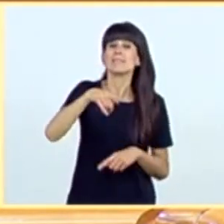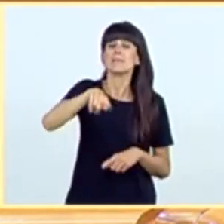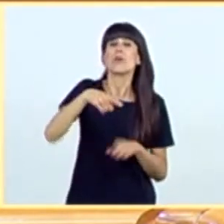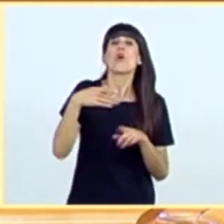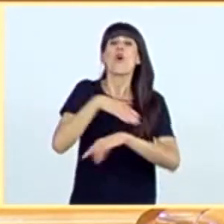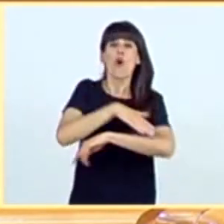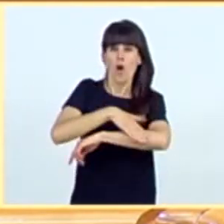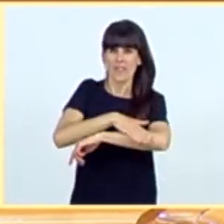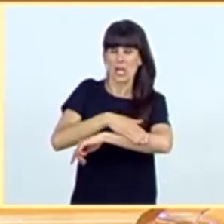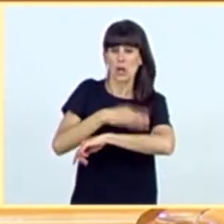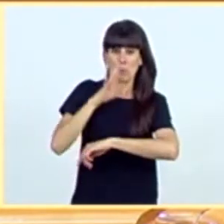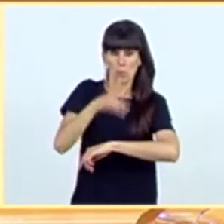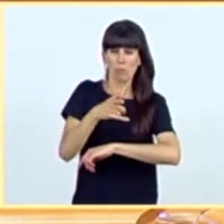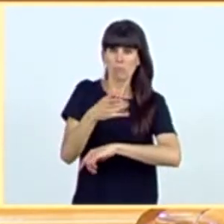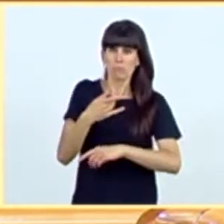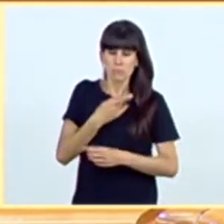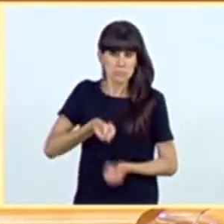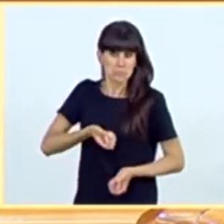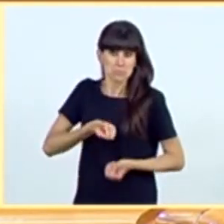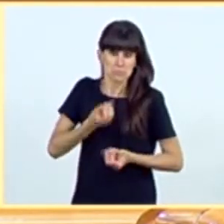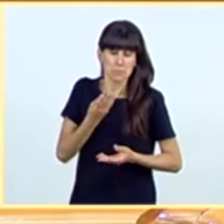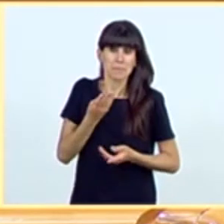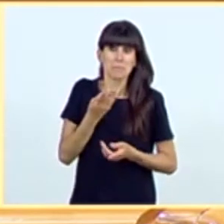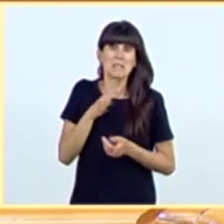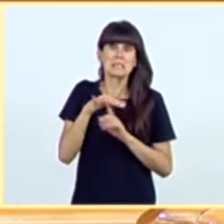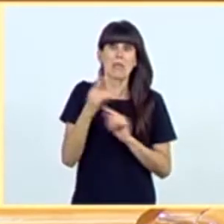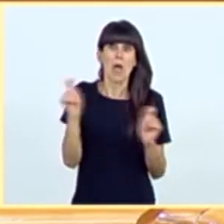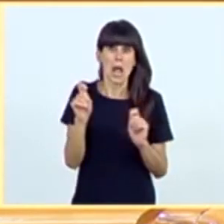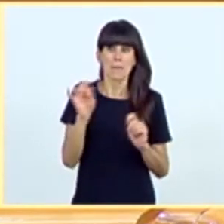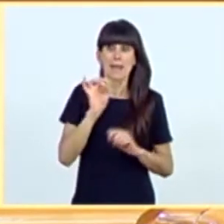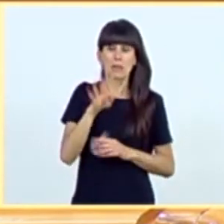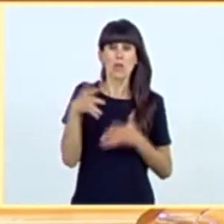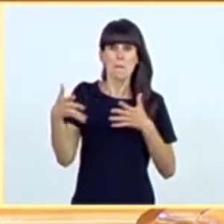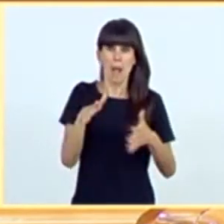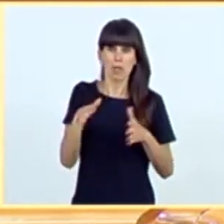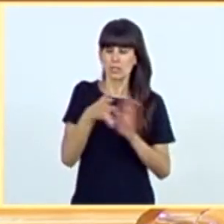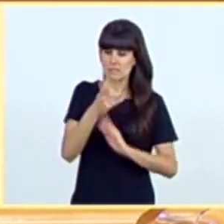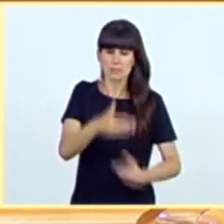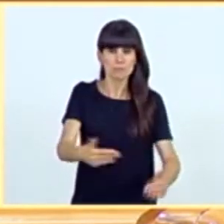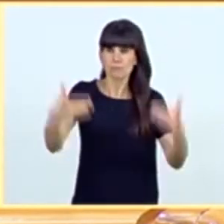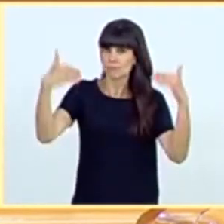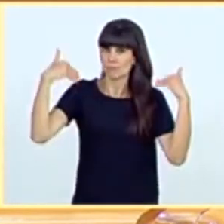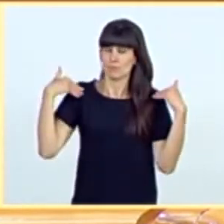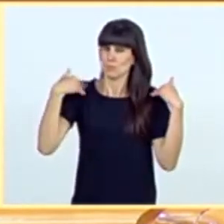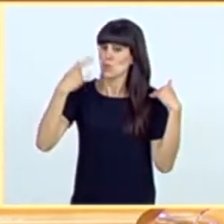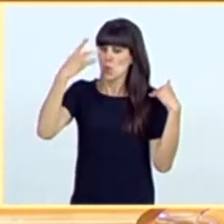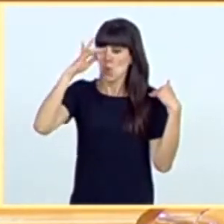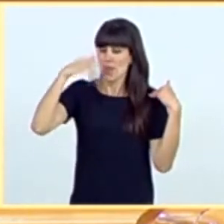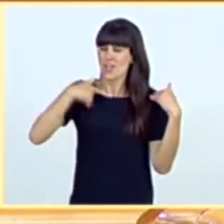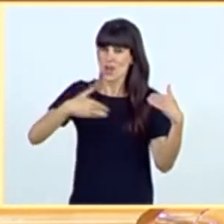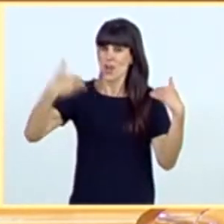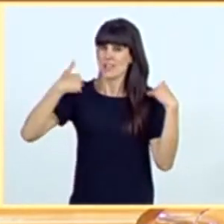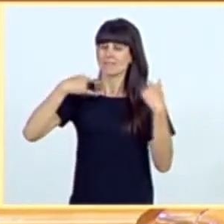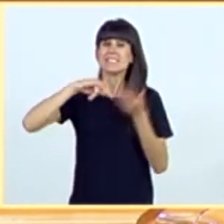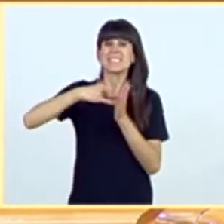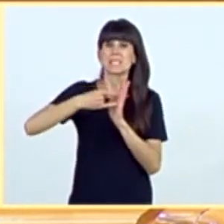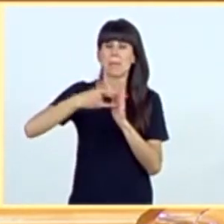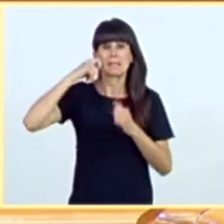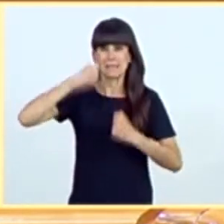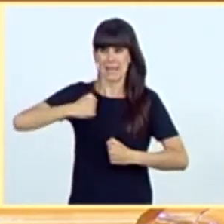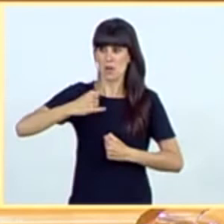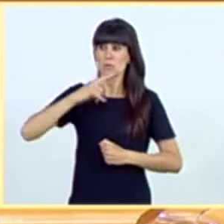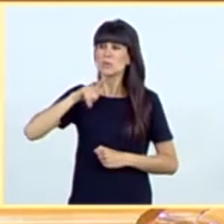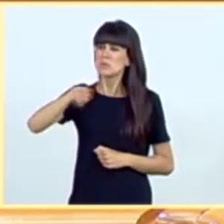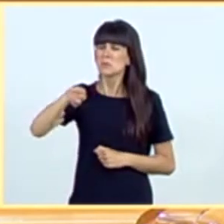eso declaró el estado de alarma el pasado 14 de marzo, asumiendo el mando único del sistema sanitario. Usted, señor Iglesias, dio